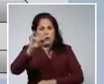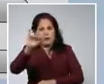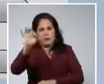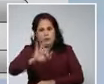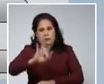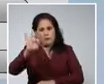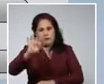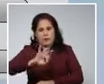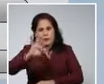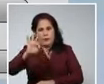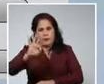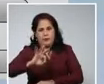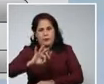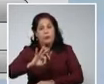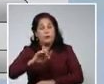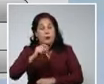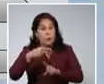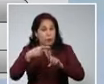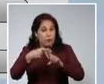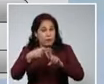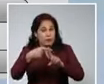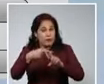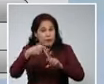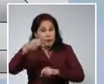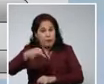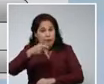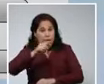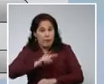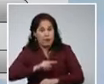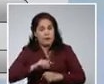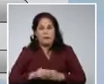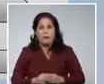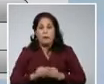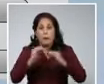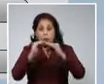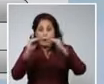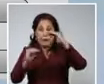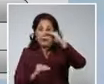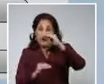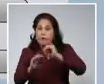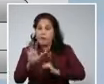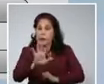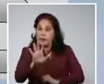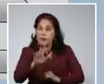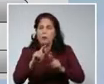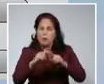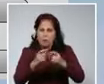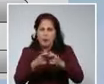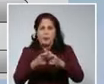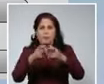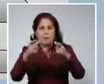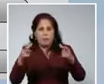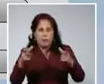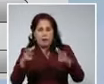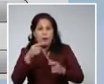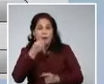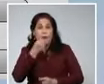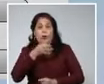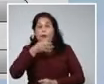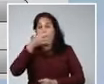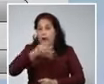4,46% de positividad en el día de ayer, por debajo de 5, pero alto, y pudiéramos decir